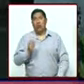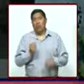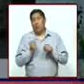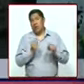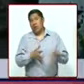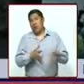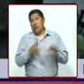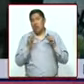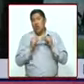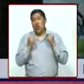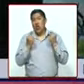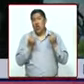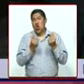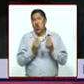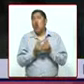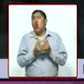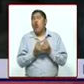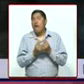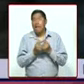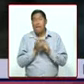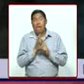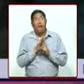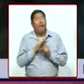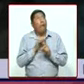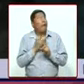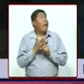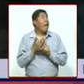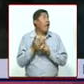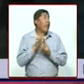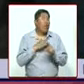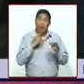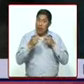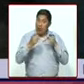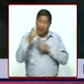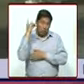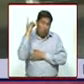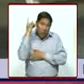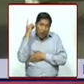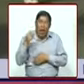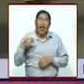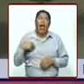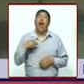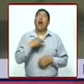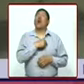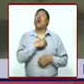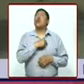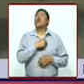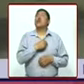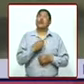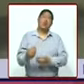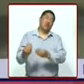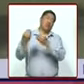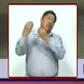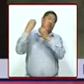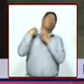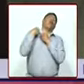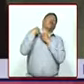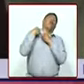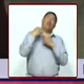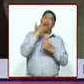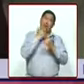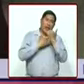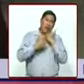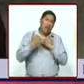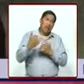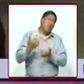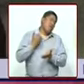que un grupo de parásitos, esos son quienes dirigen el país, a nosotros nos carguen sus errores, nos echen